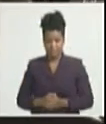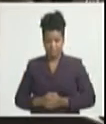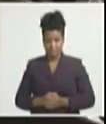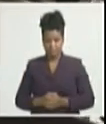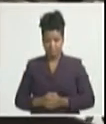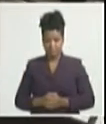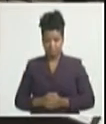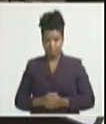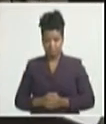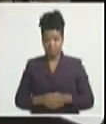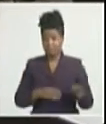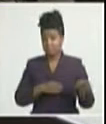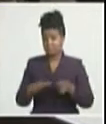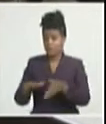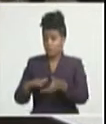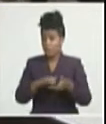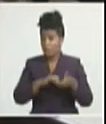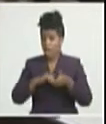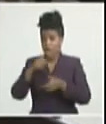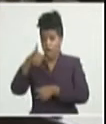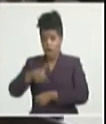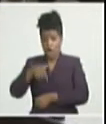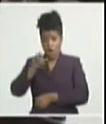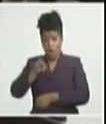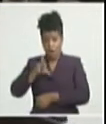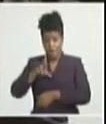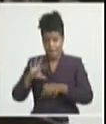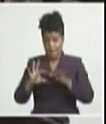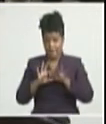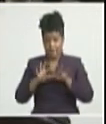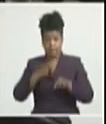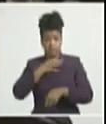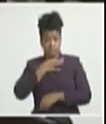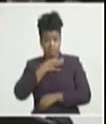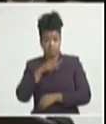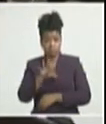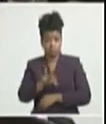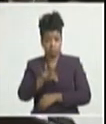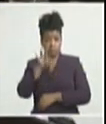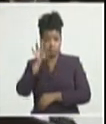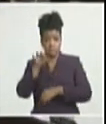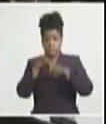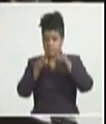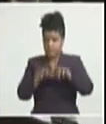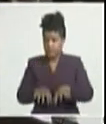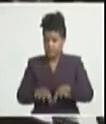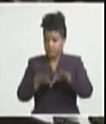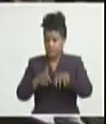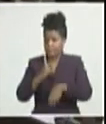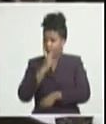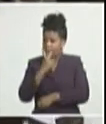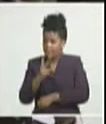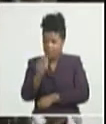Y el compañero Jorge Luis Broche Lorenzo como secretario para atender el sector social.